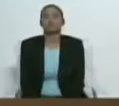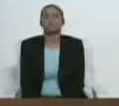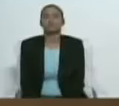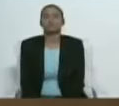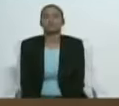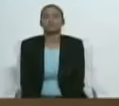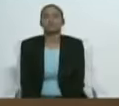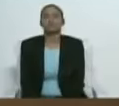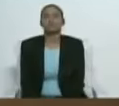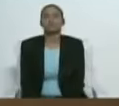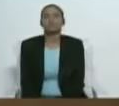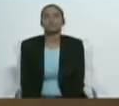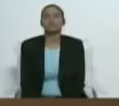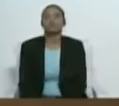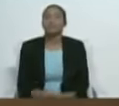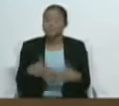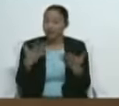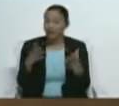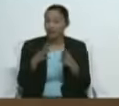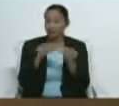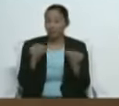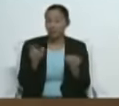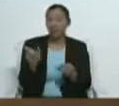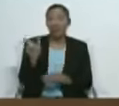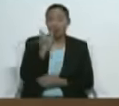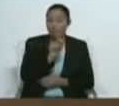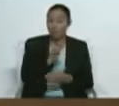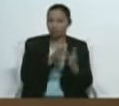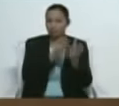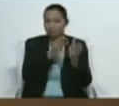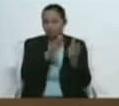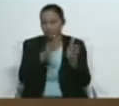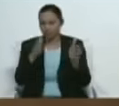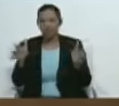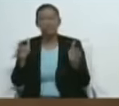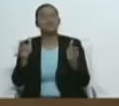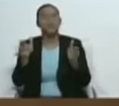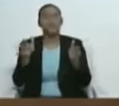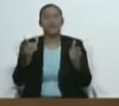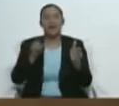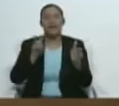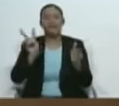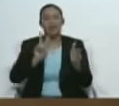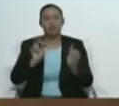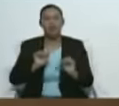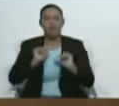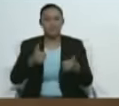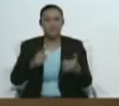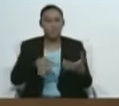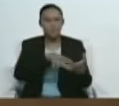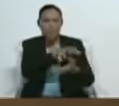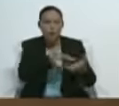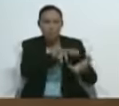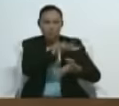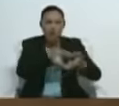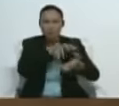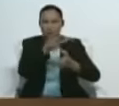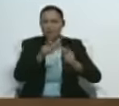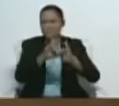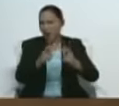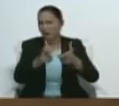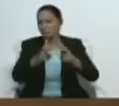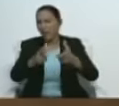desarticulada para durante ese mes generar caos y violencia en el país estas acciones los manifestantes